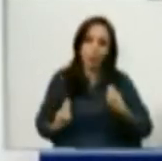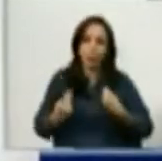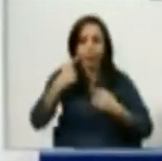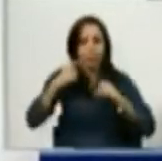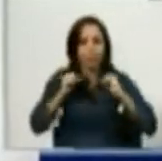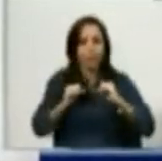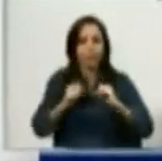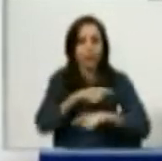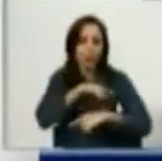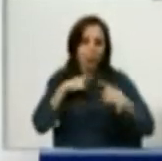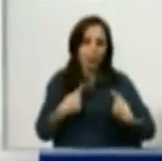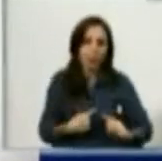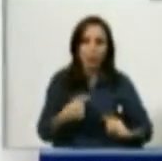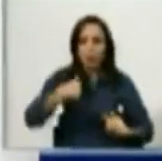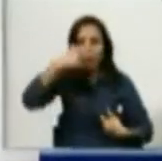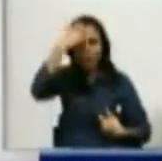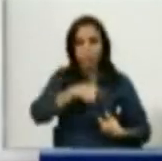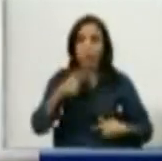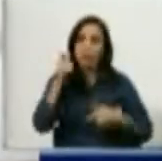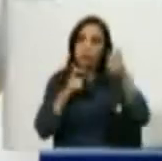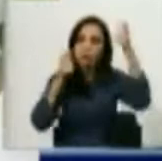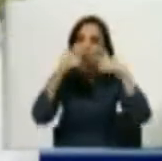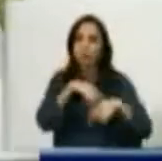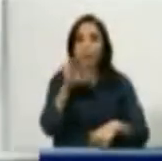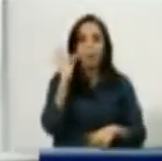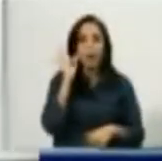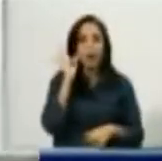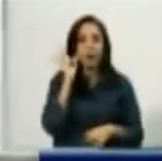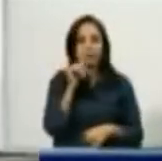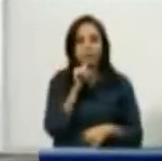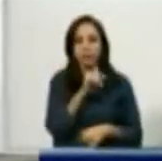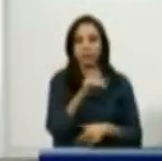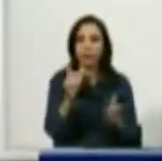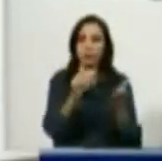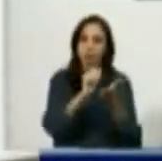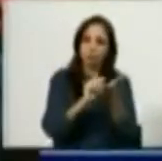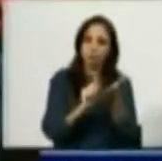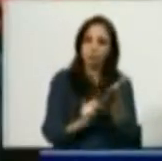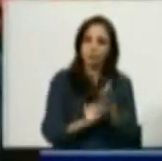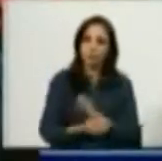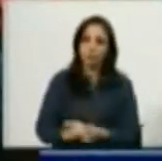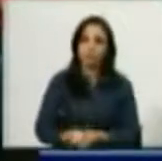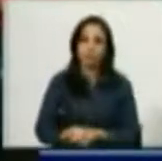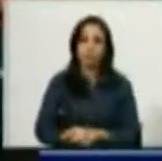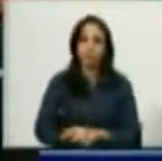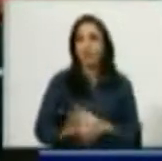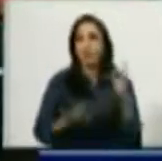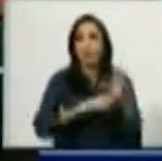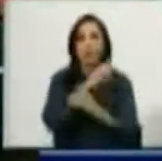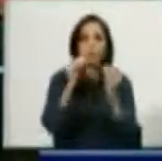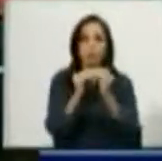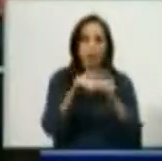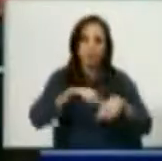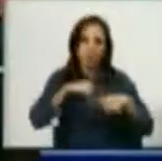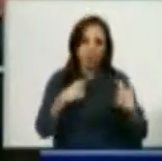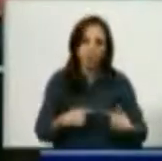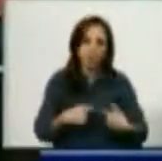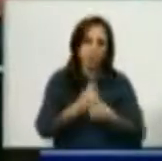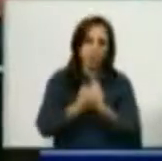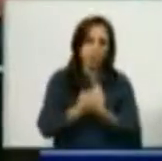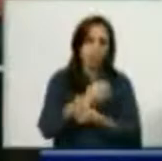te aprieta el corazón Yo soy Chávez Carola Chávez escrito desde el corazón